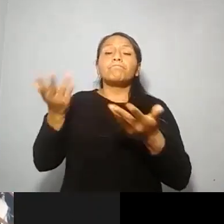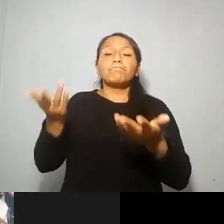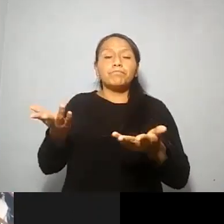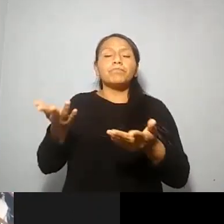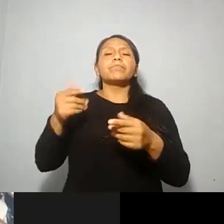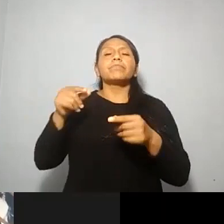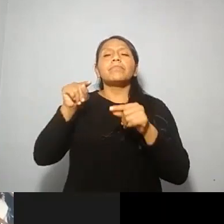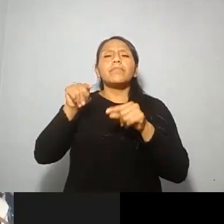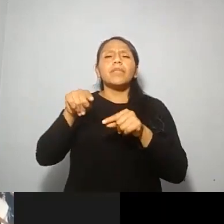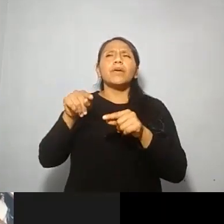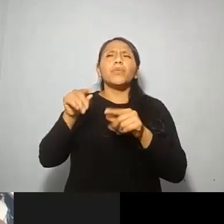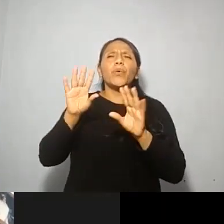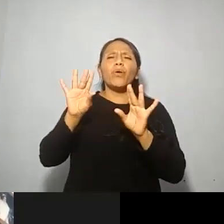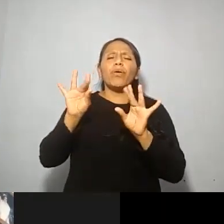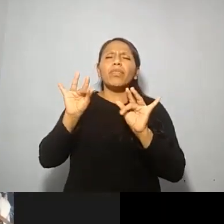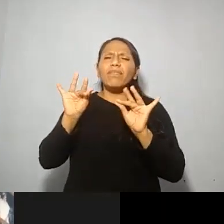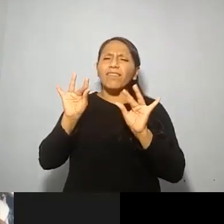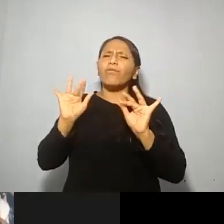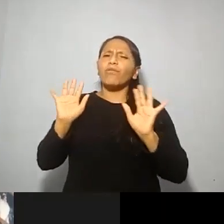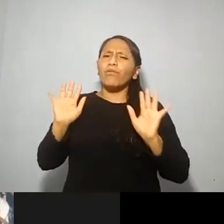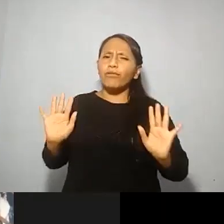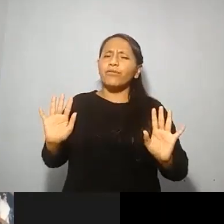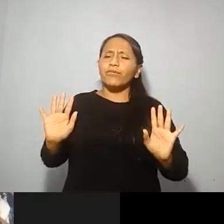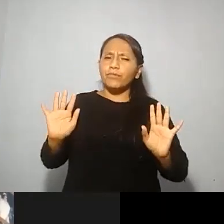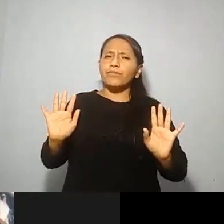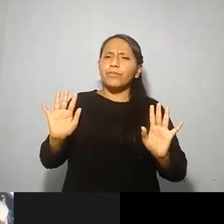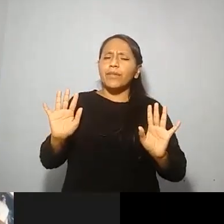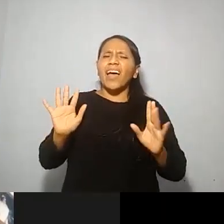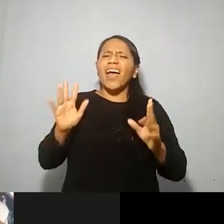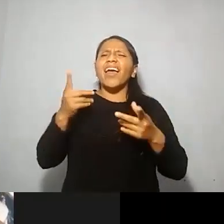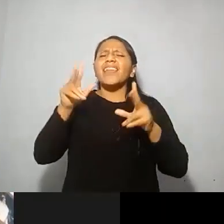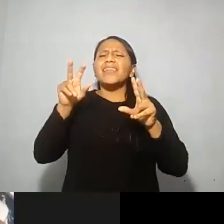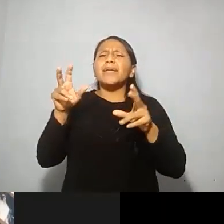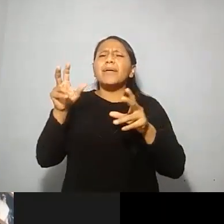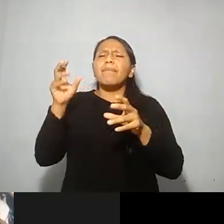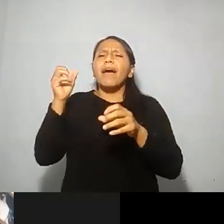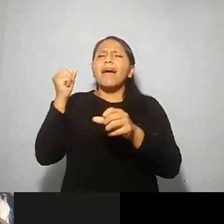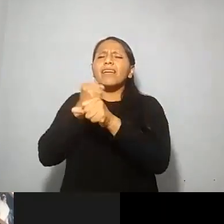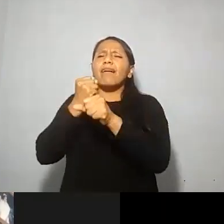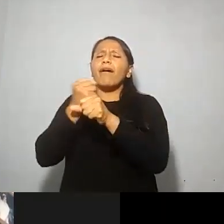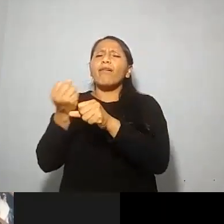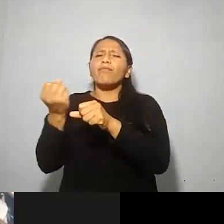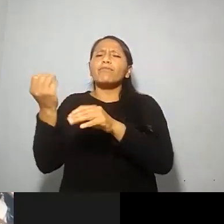dificultades en cuanto a la inserción laboral, porque de pronto